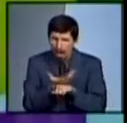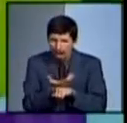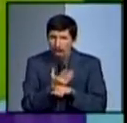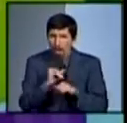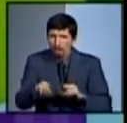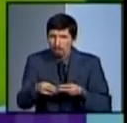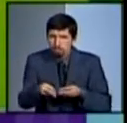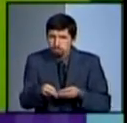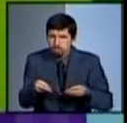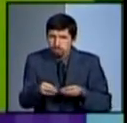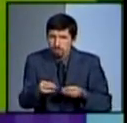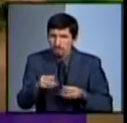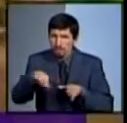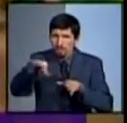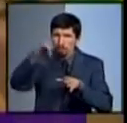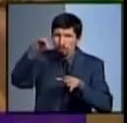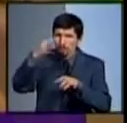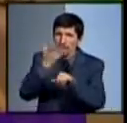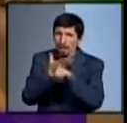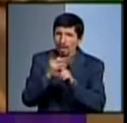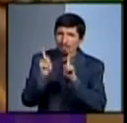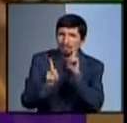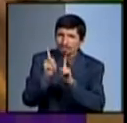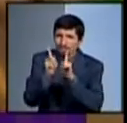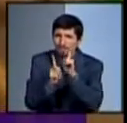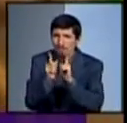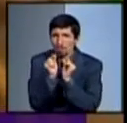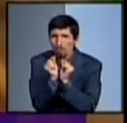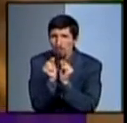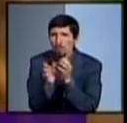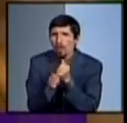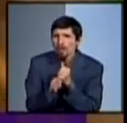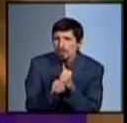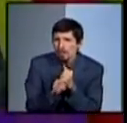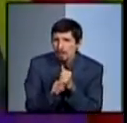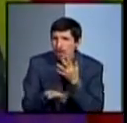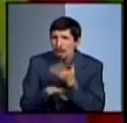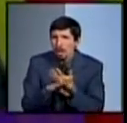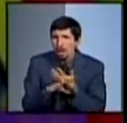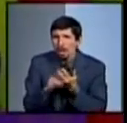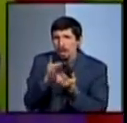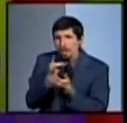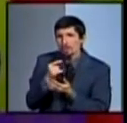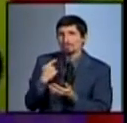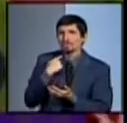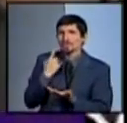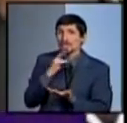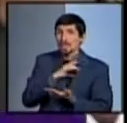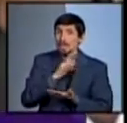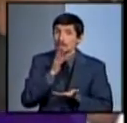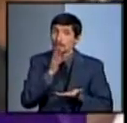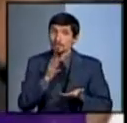sorteo y plantearon que quizás hubo un arreglo para perjudicar a Chile.